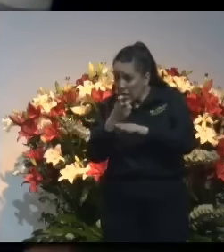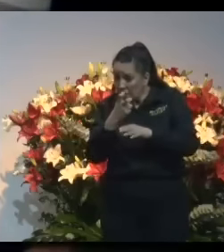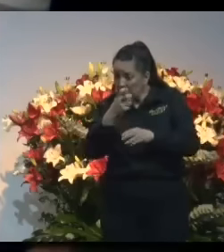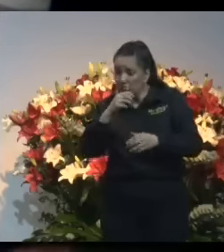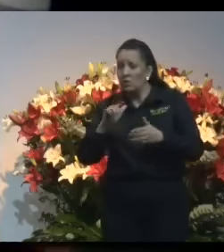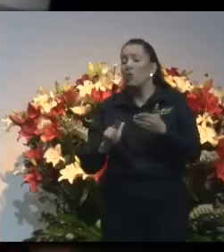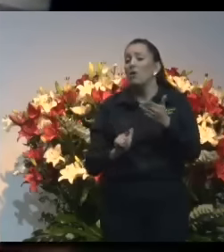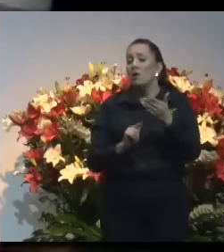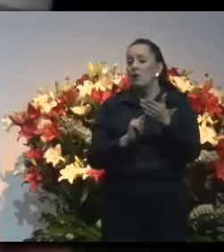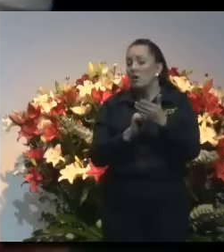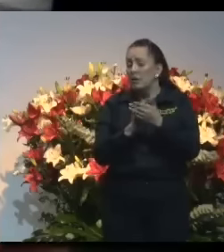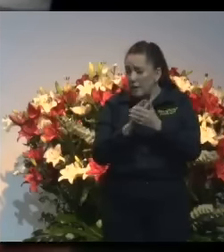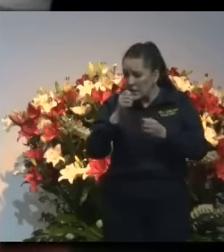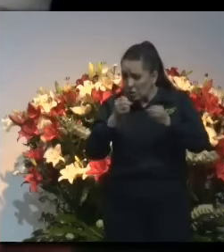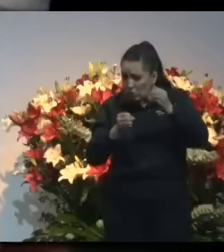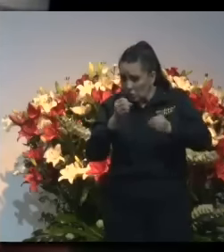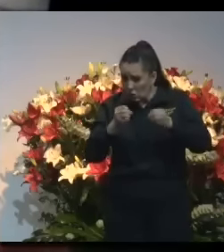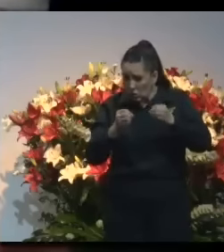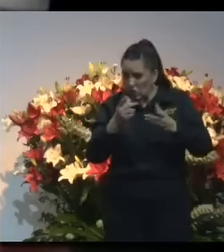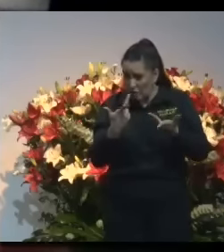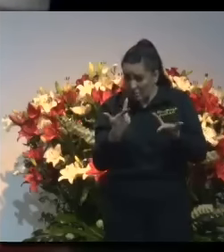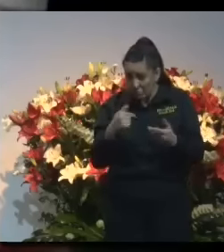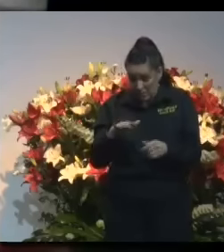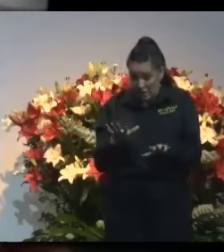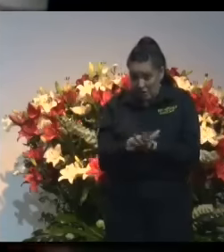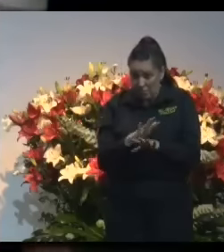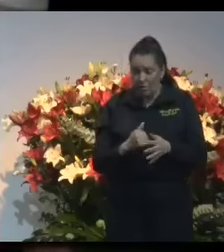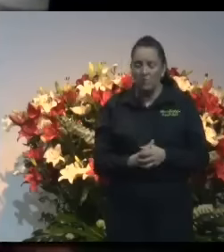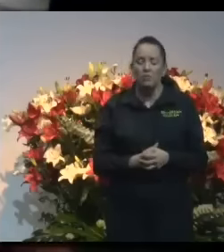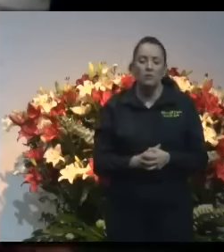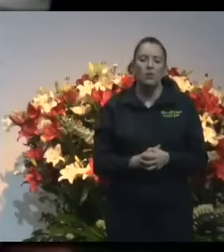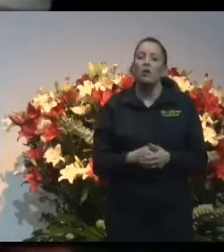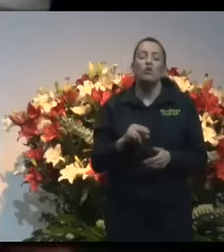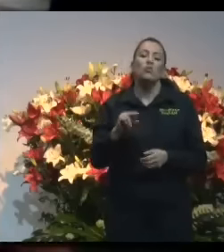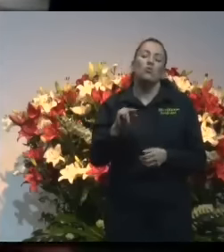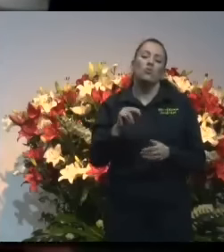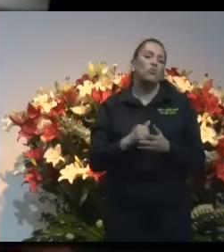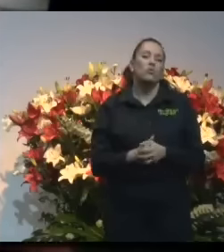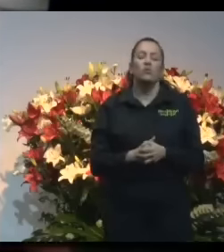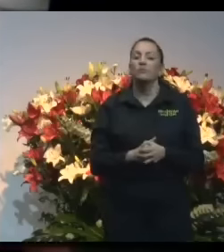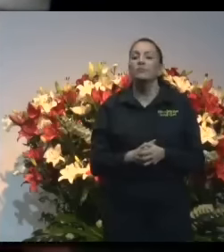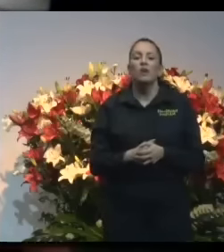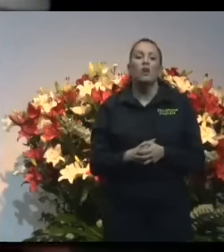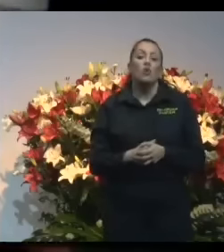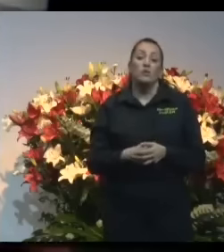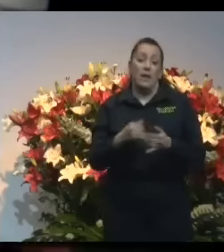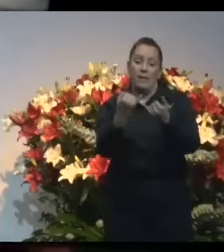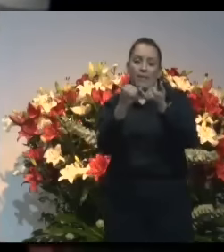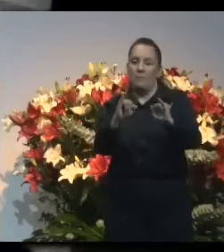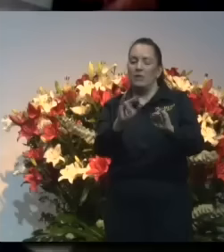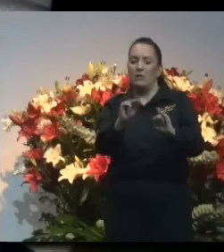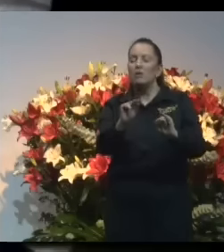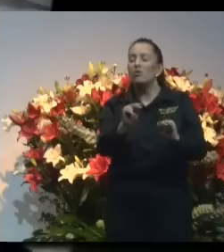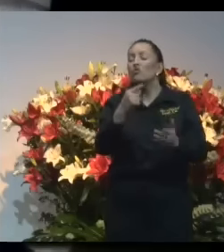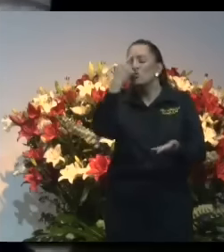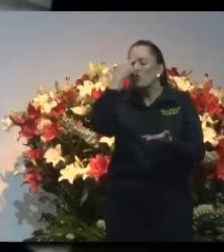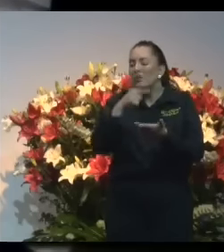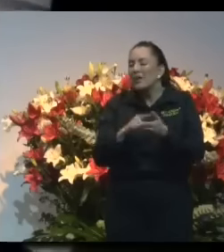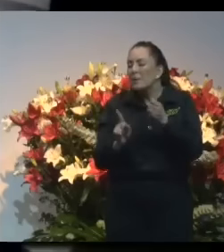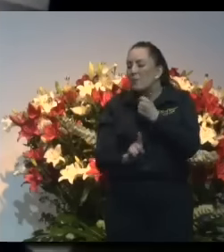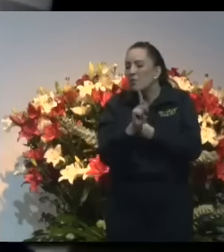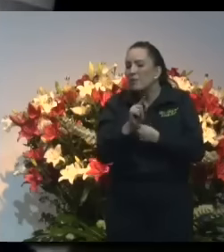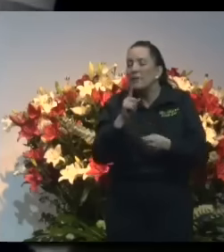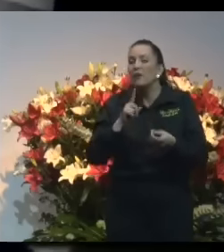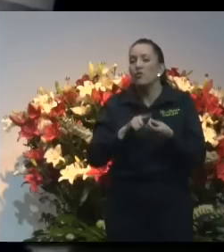No, en quitar la autonomía, no, por supuesto que no. Todo lo que sea mejorar, pero yo no creo en esta reforma. Yo donde creo que el problema está en